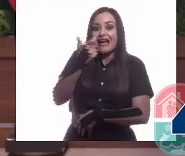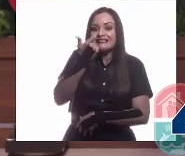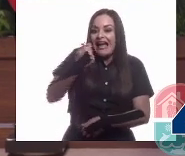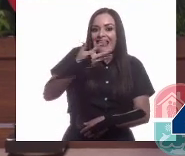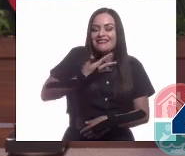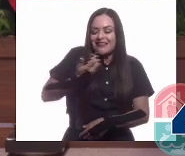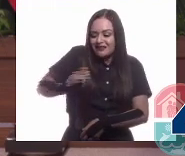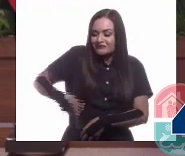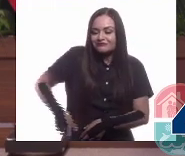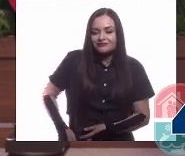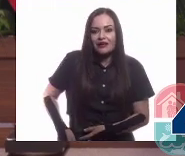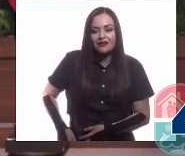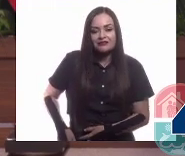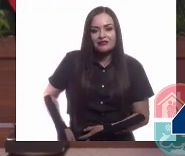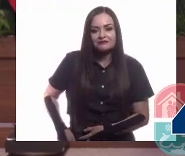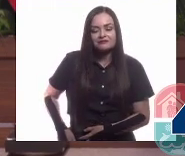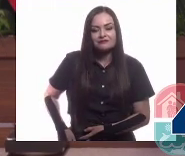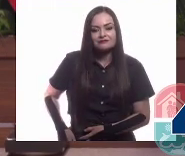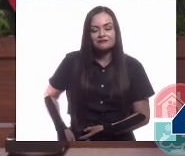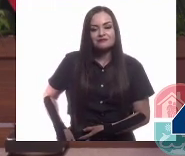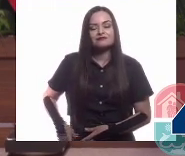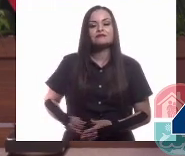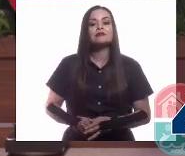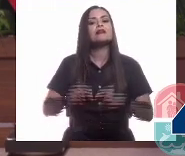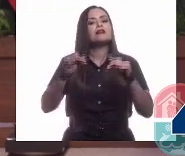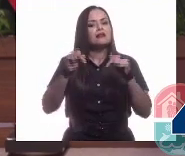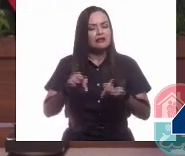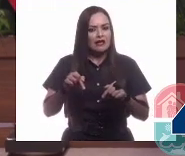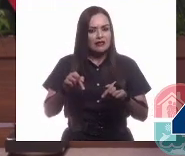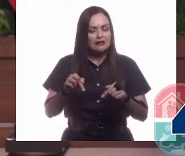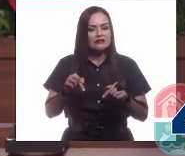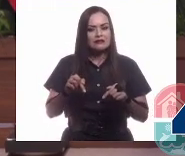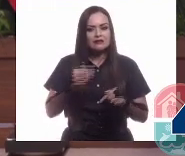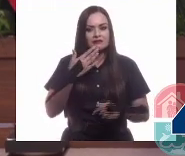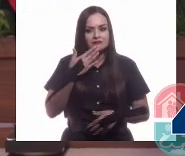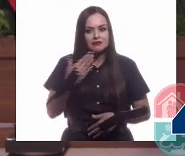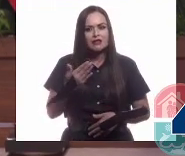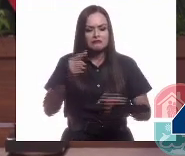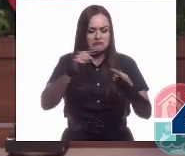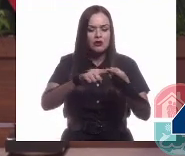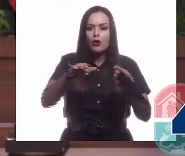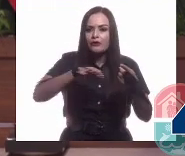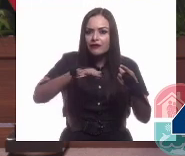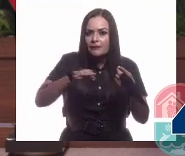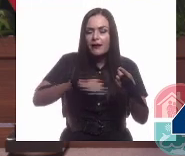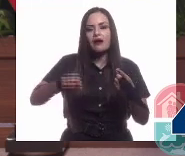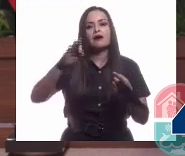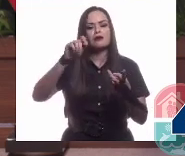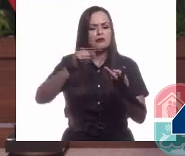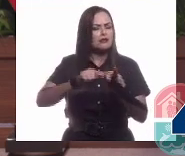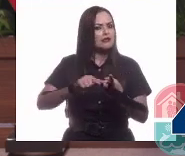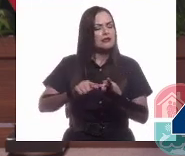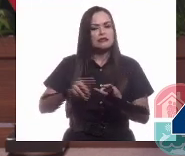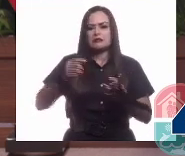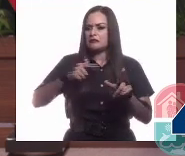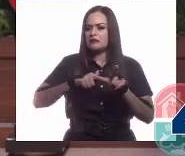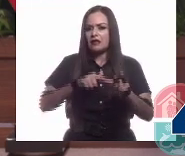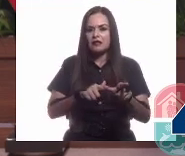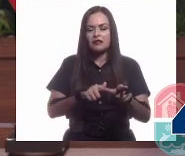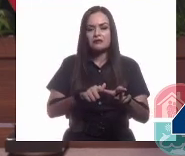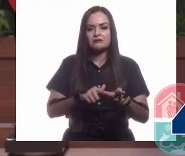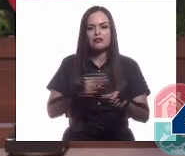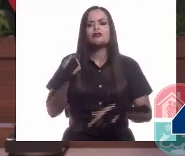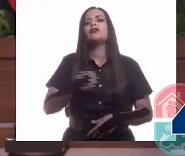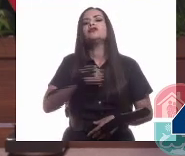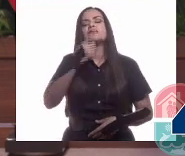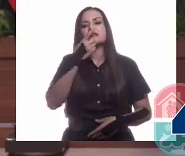57,500 más han salido de la pobreza. Aquí creamos bien común, con trabajo, con dedicación, y refrendamos nuestro